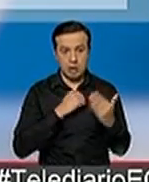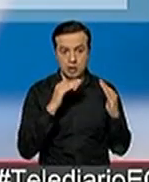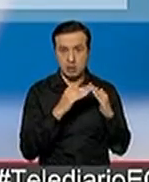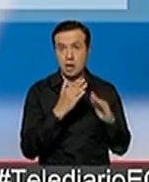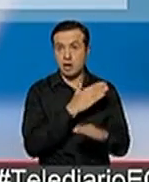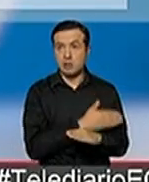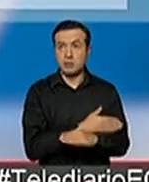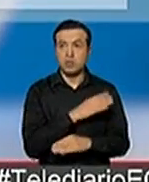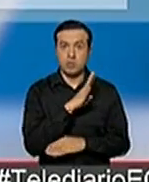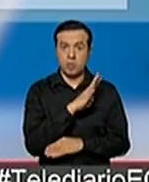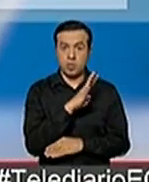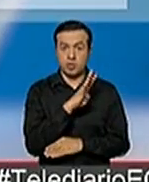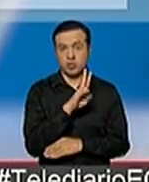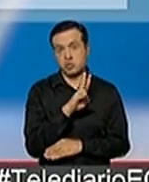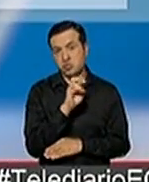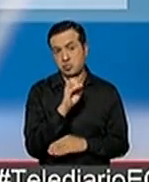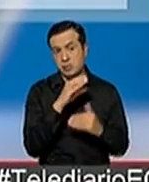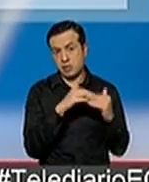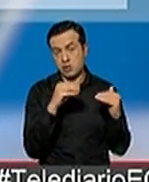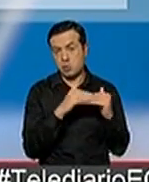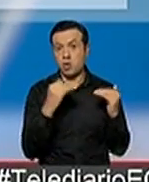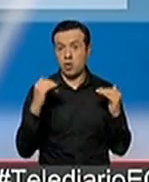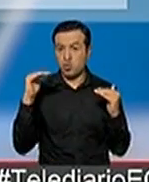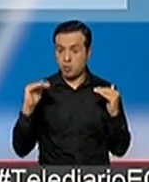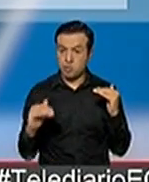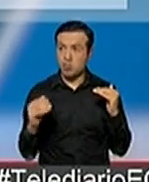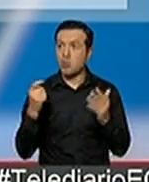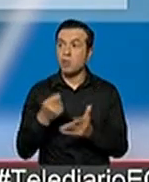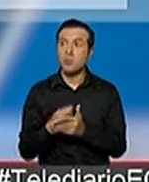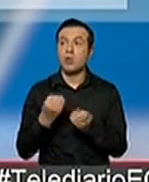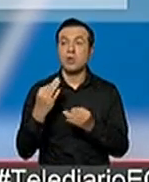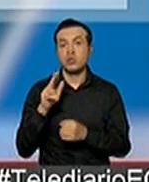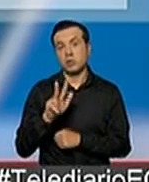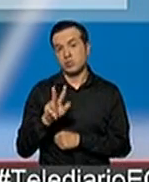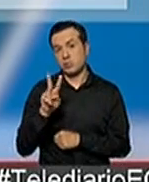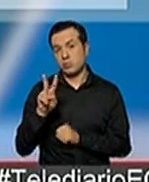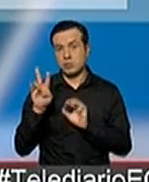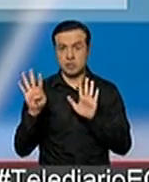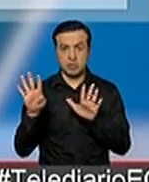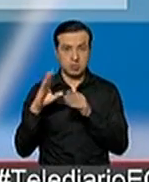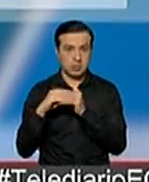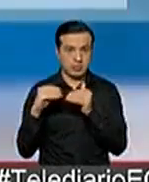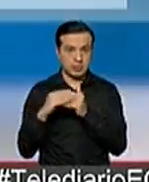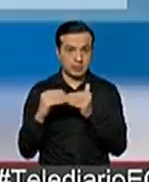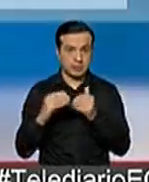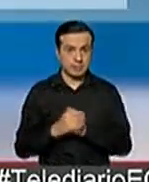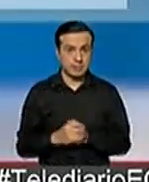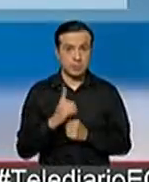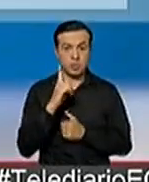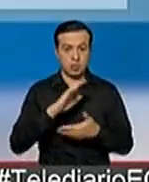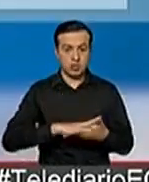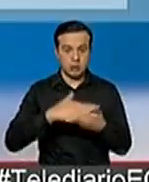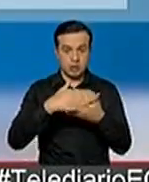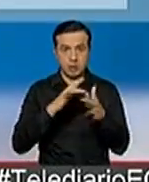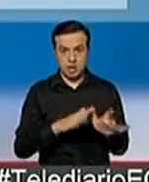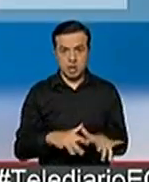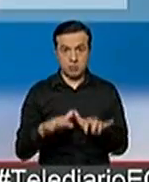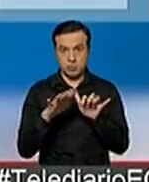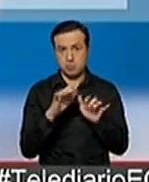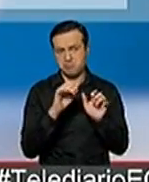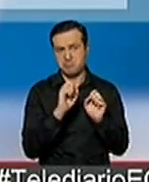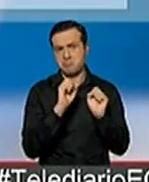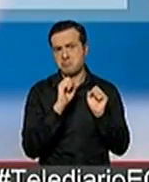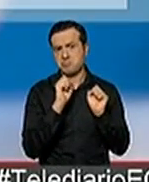antes costaba desde $420, ahora la puede adquirir desde $329. Una laptop de alta gama